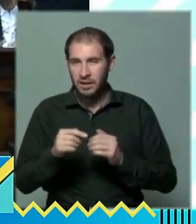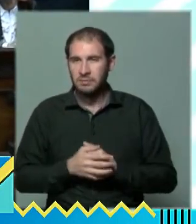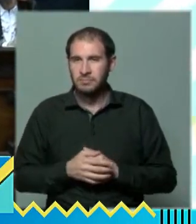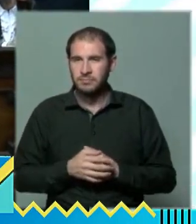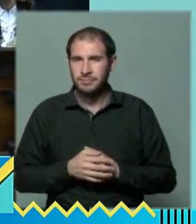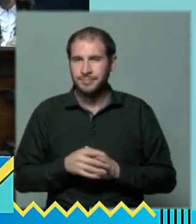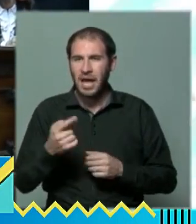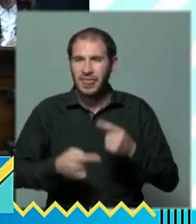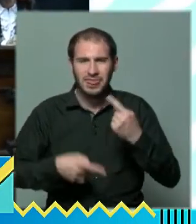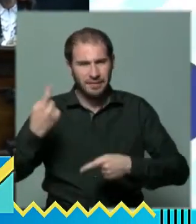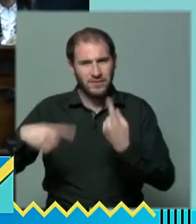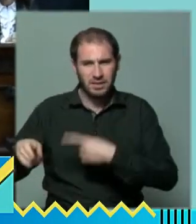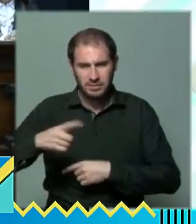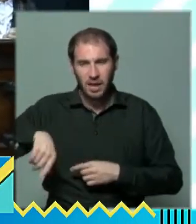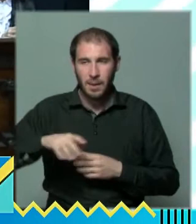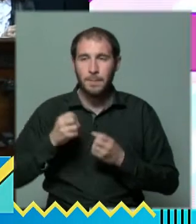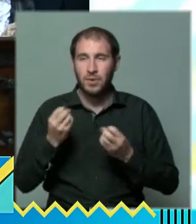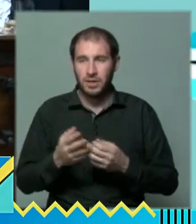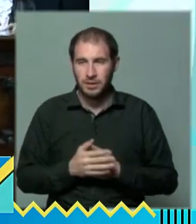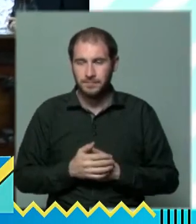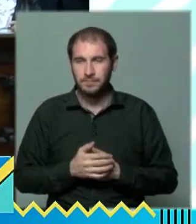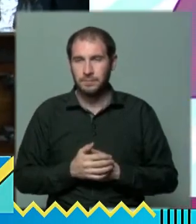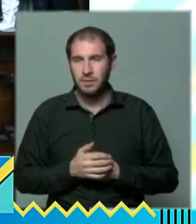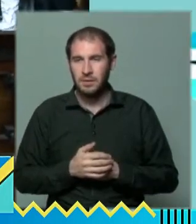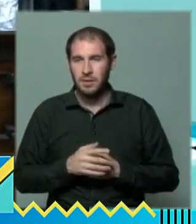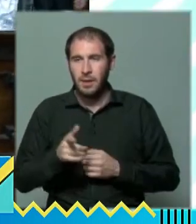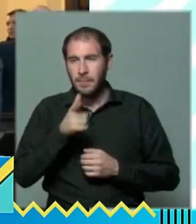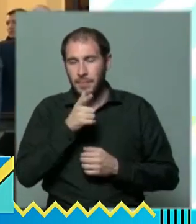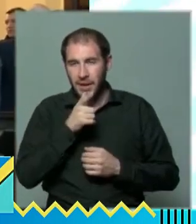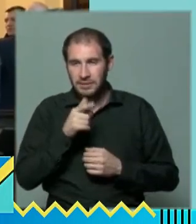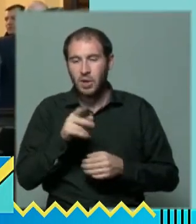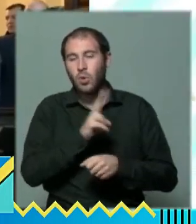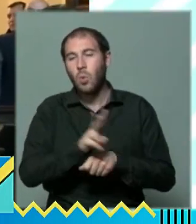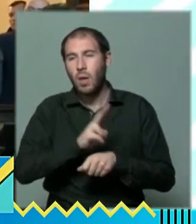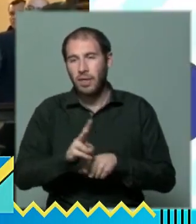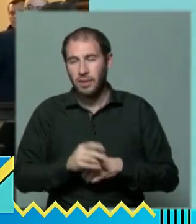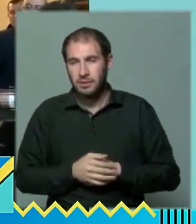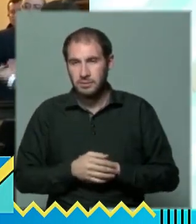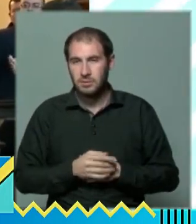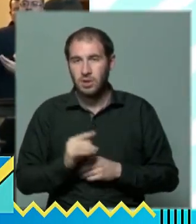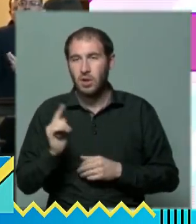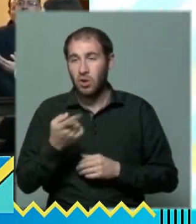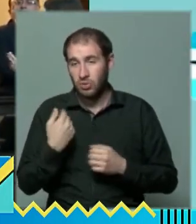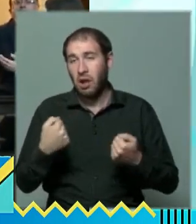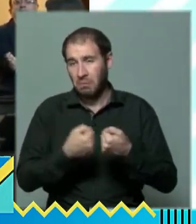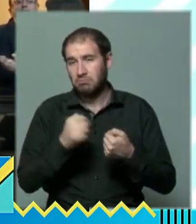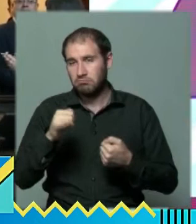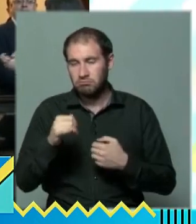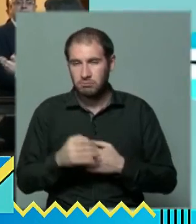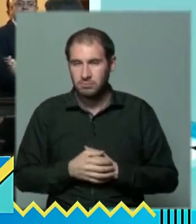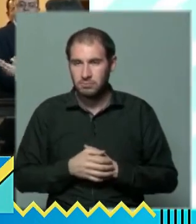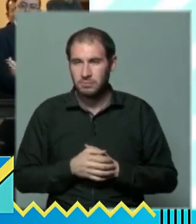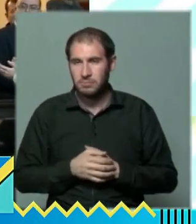nuestras diferencias, porque bueno, se había dejado como que para resguardar, como nosotros coincidimos en